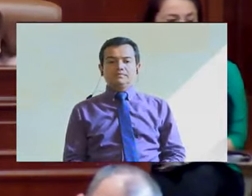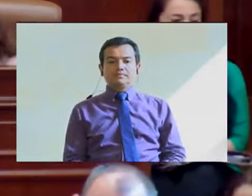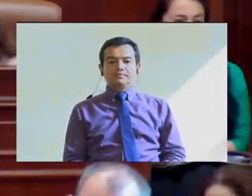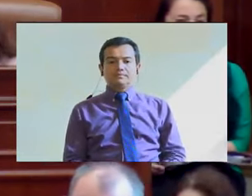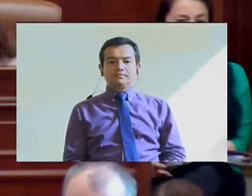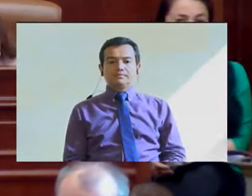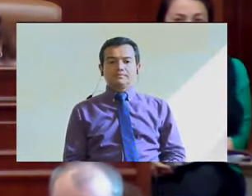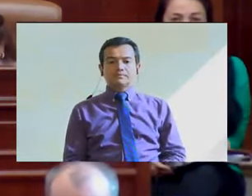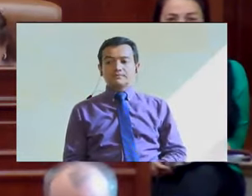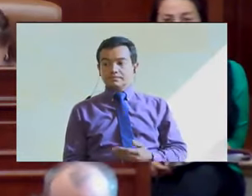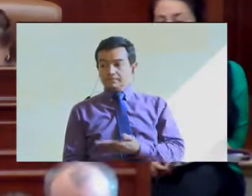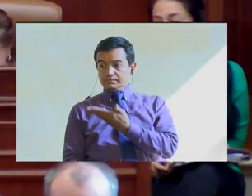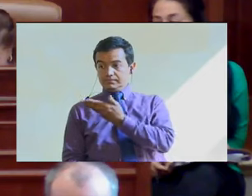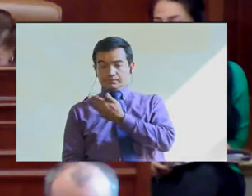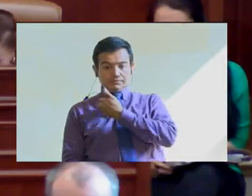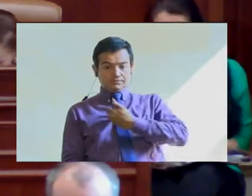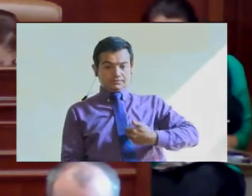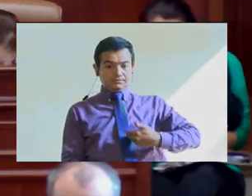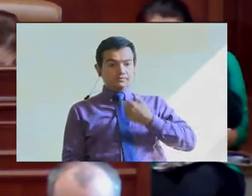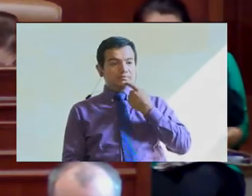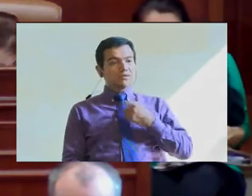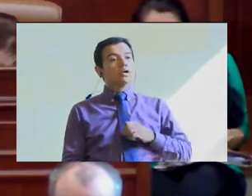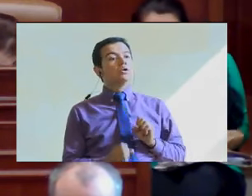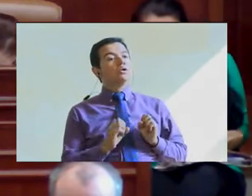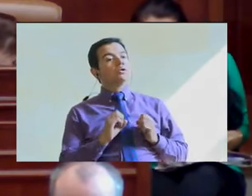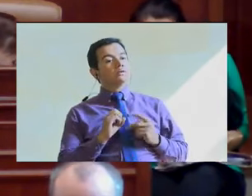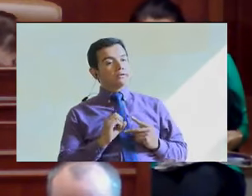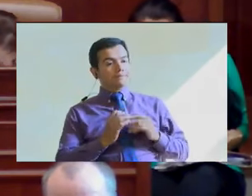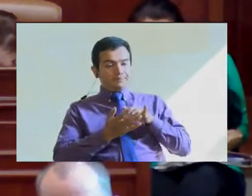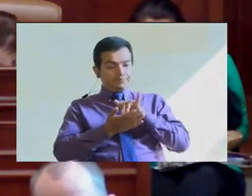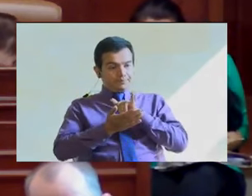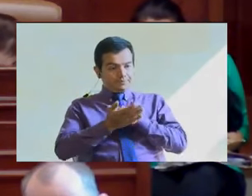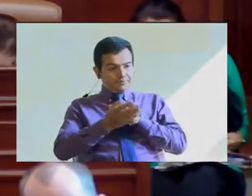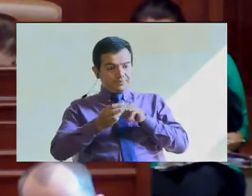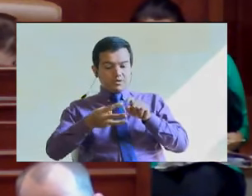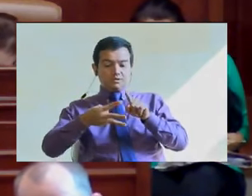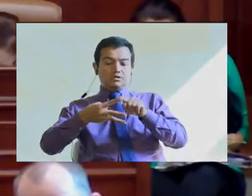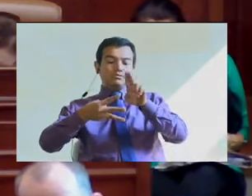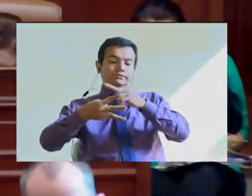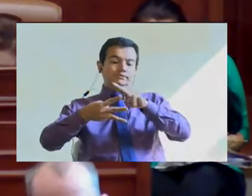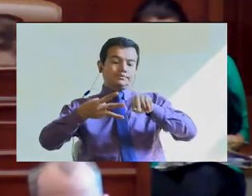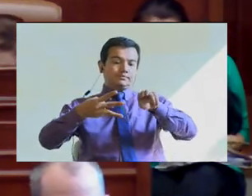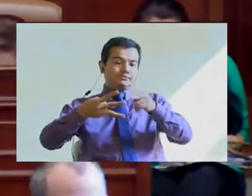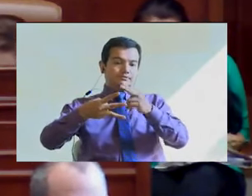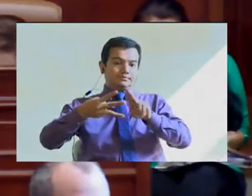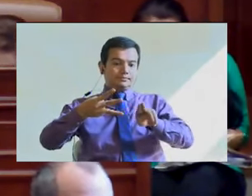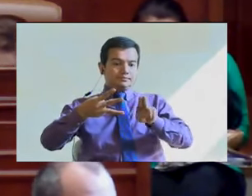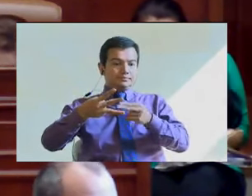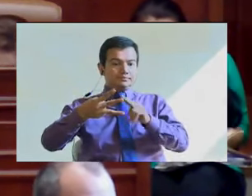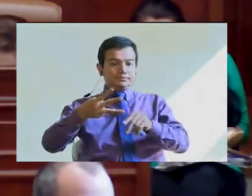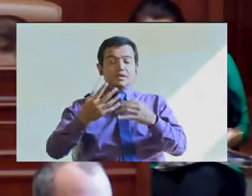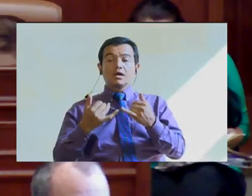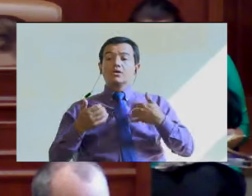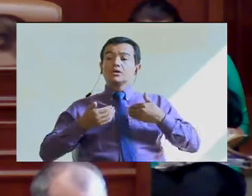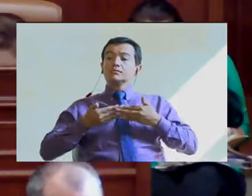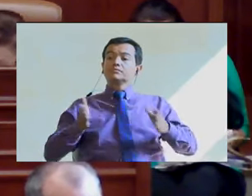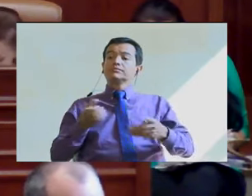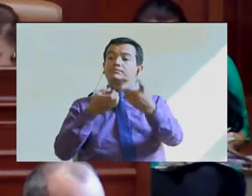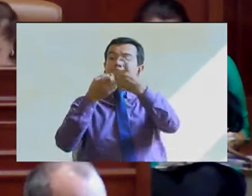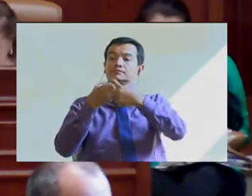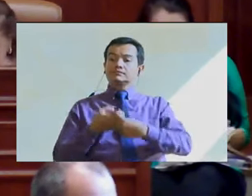hacerlo en consideración los impedimentos leídos anuncio que va a cerrarse abra el registro señor